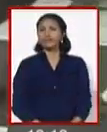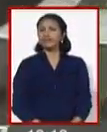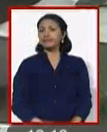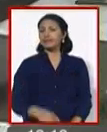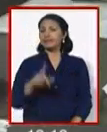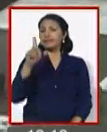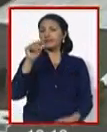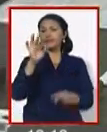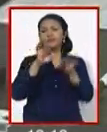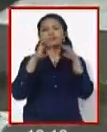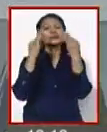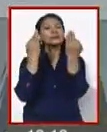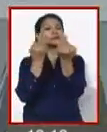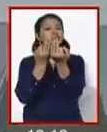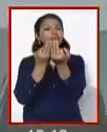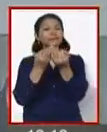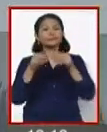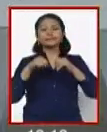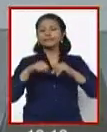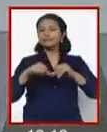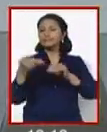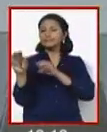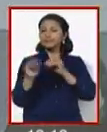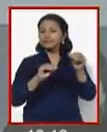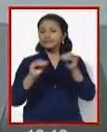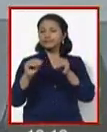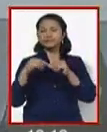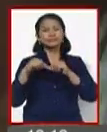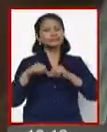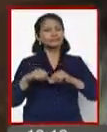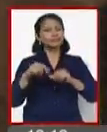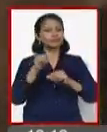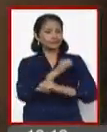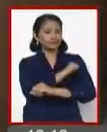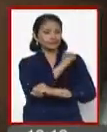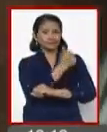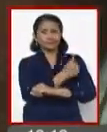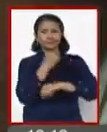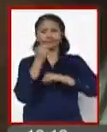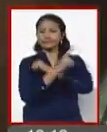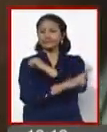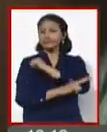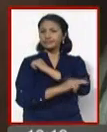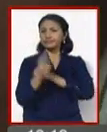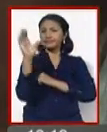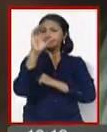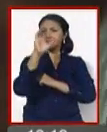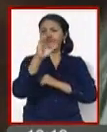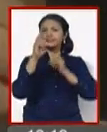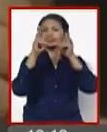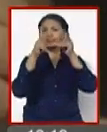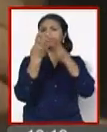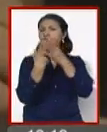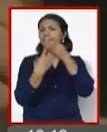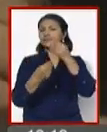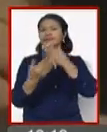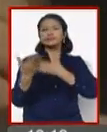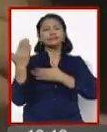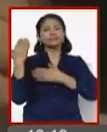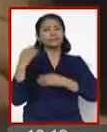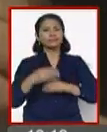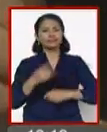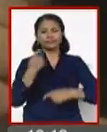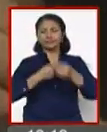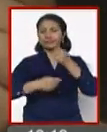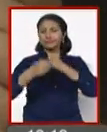Son más de 20 familias que realizan continuas movilizaciones para que autoridades nacionales busquen a sus seres queridos que han sido